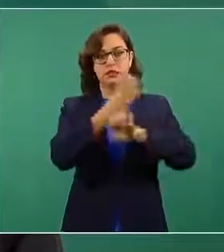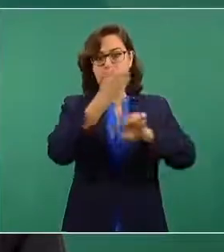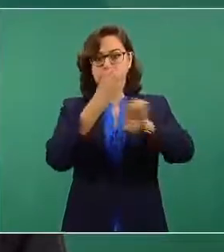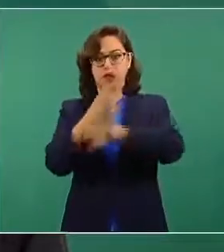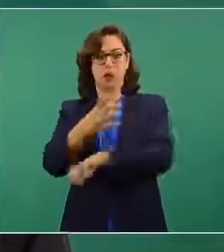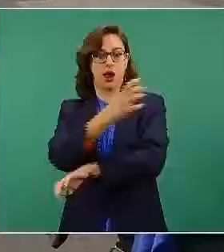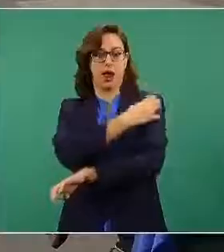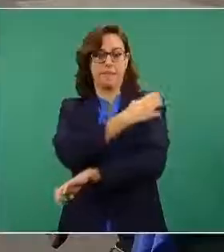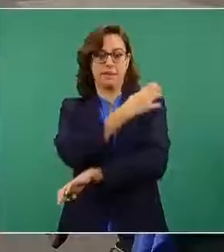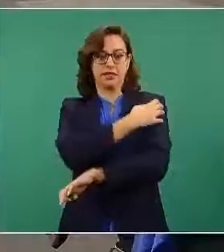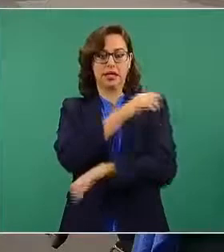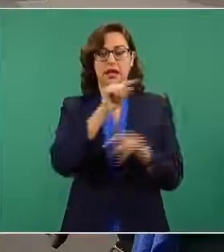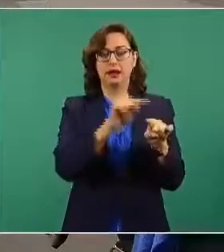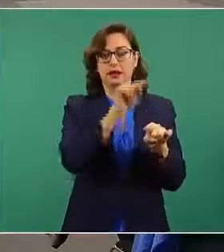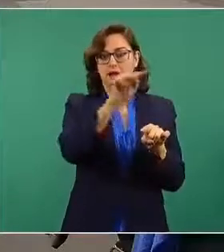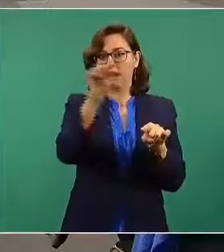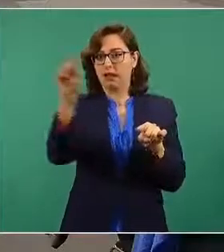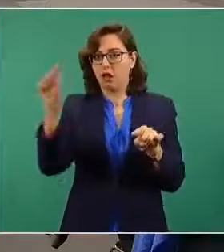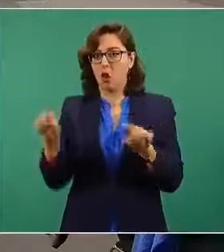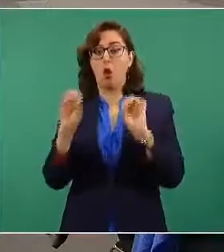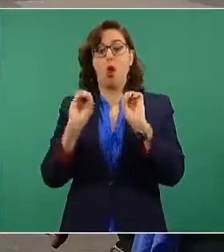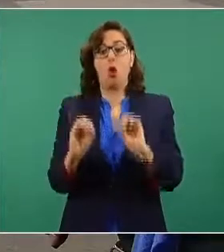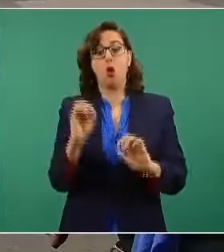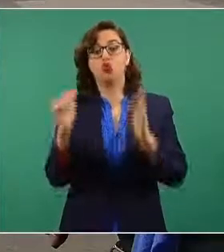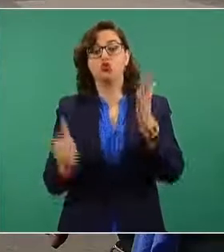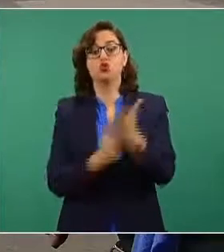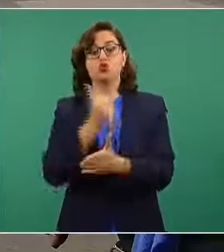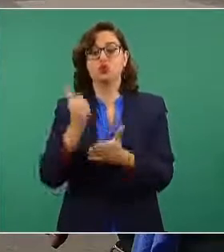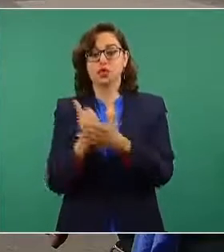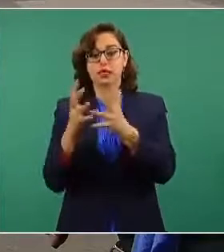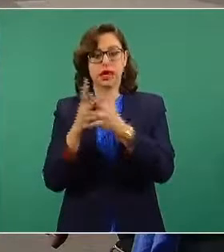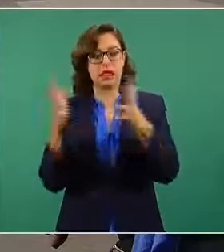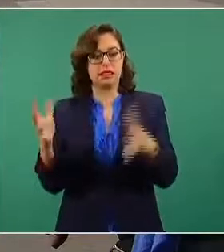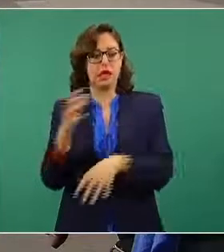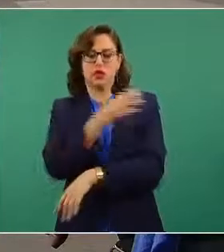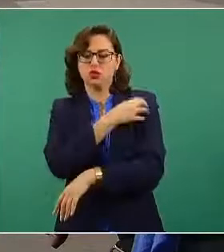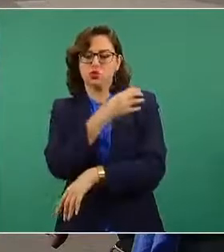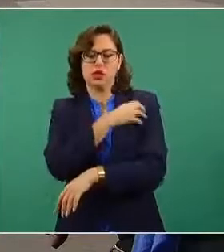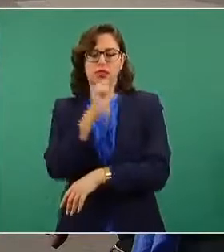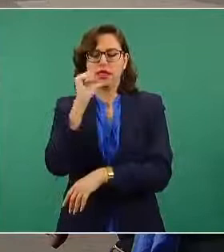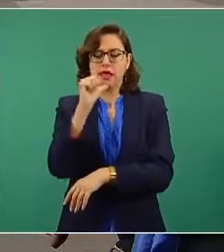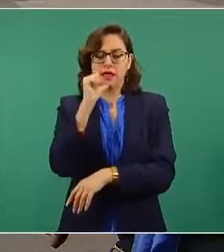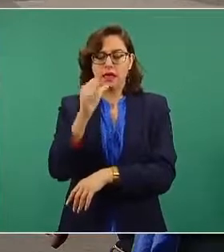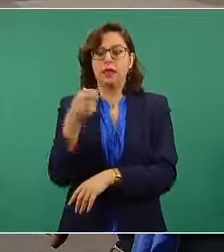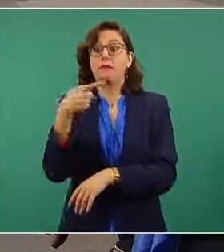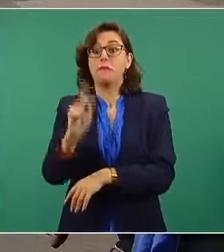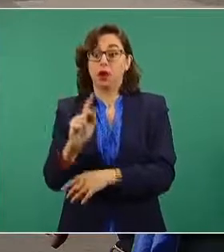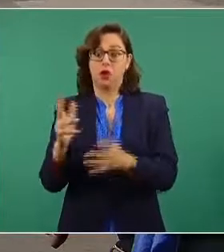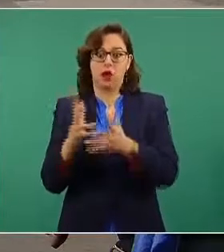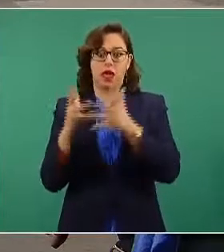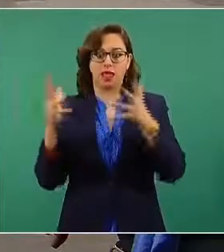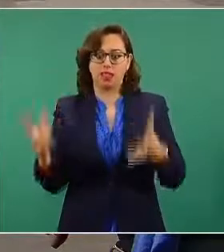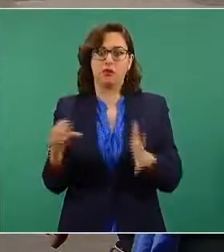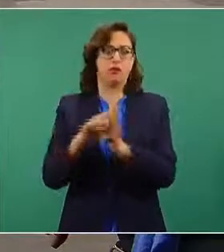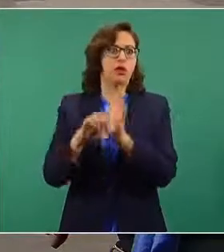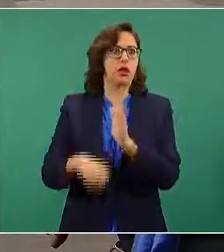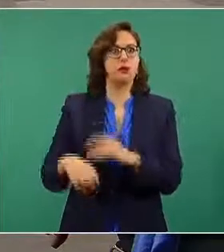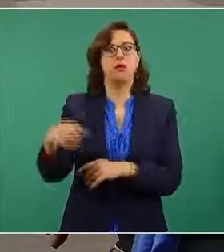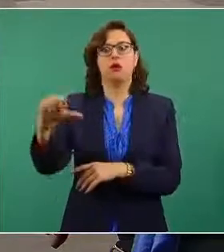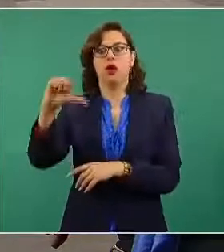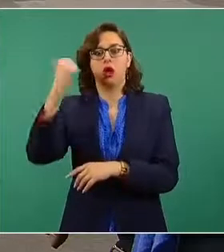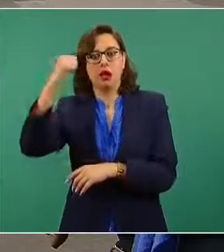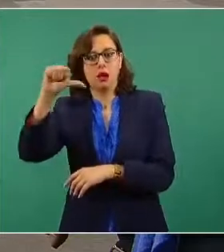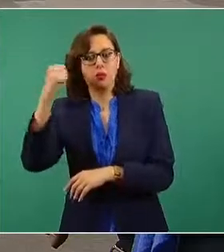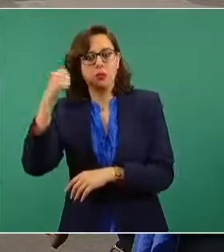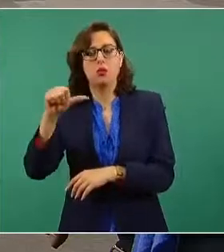estados, estamos vacunando en ciudades grandes que no son capitales, como Acapulco, como Tijuana y varias otras, y esto